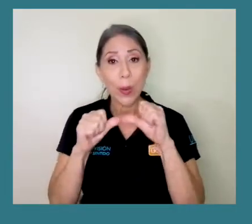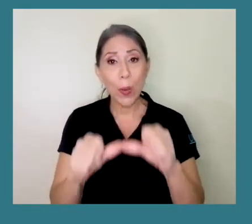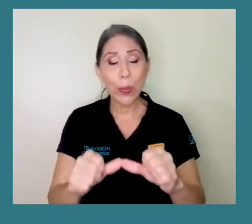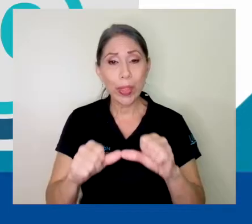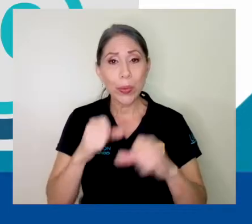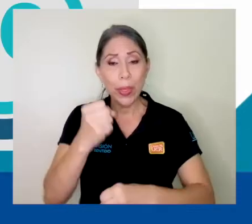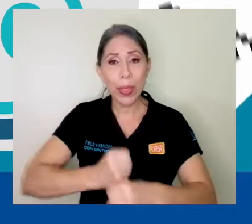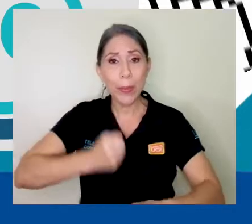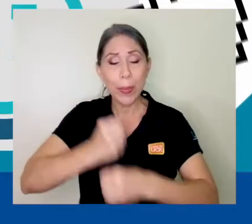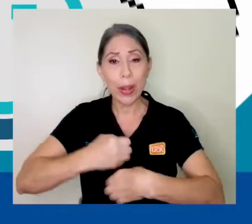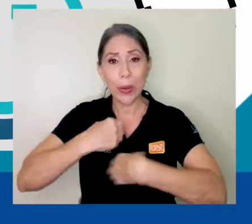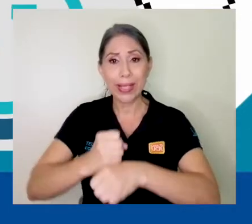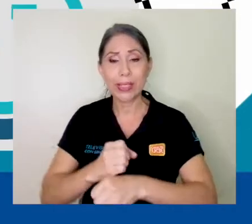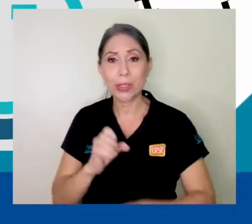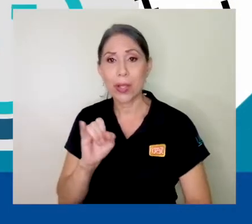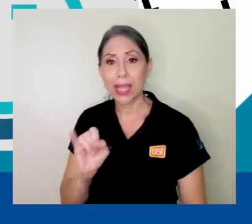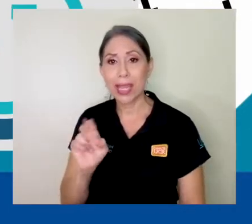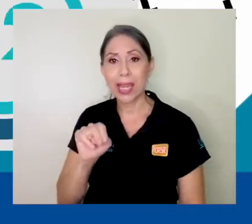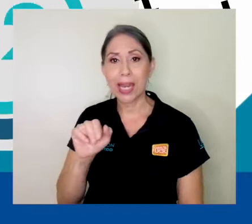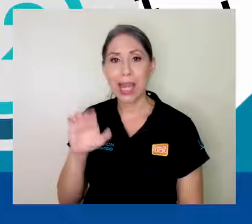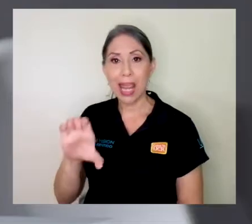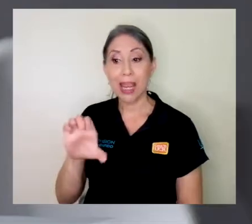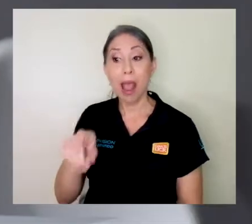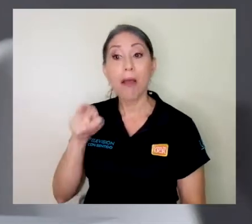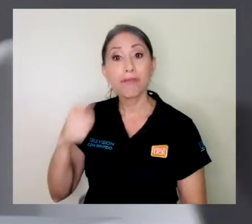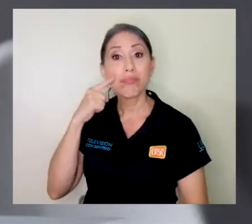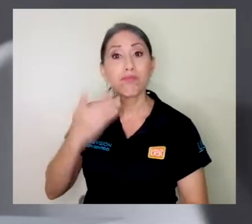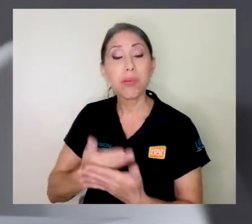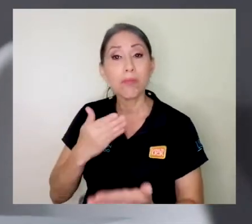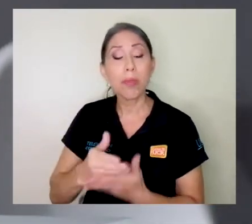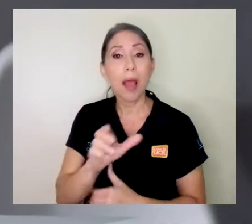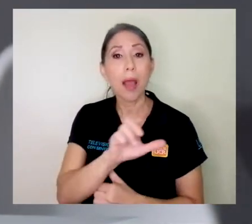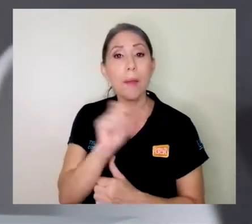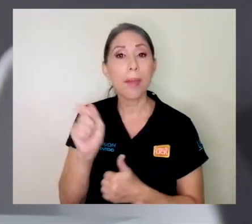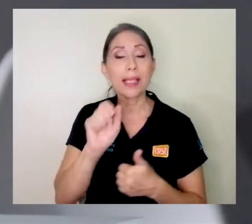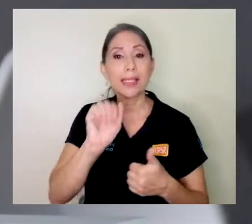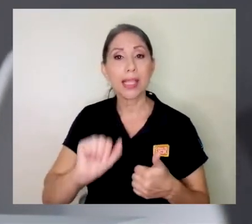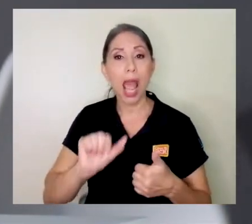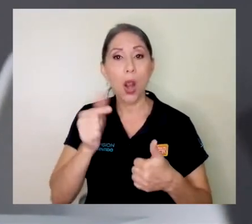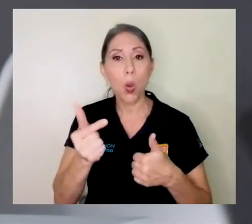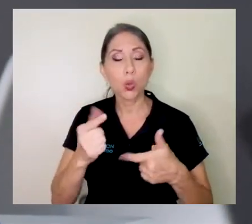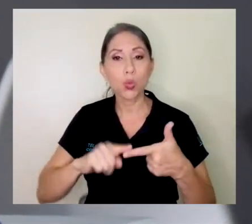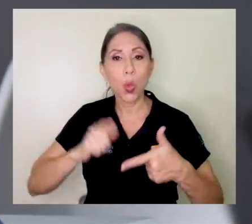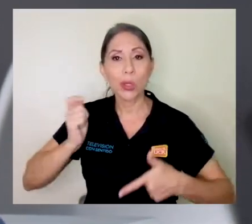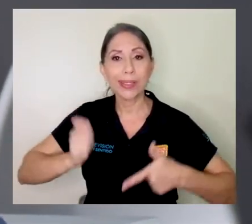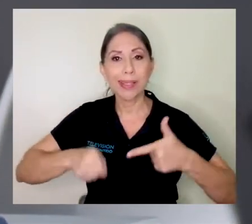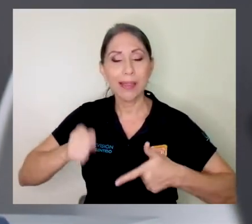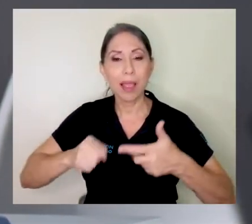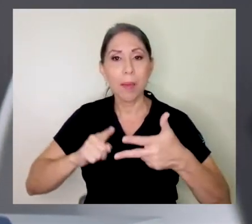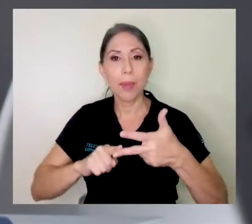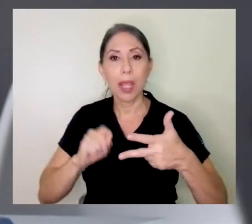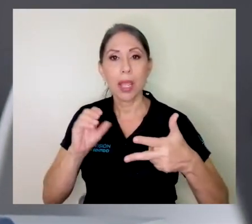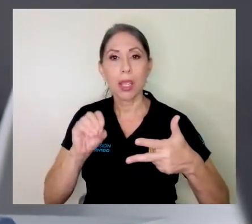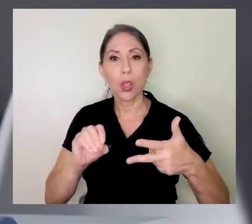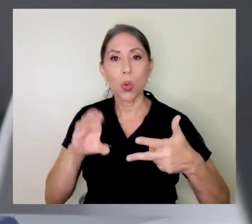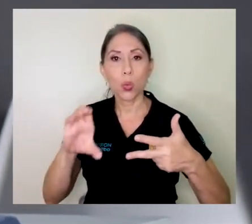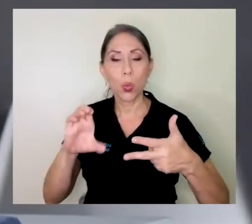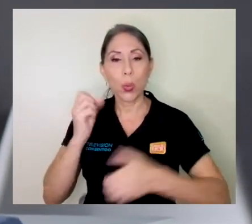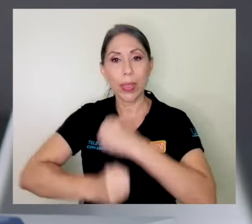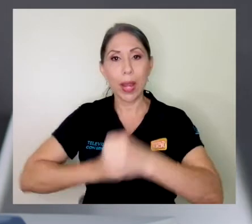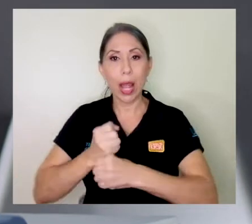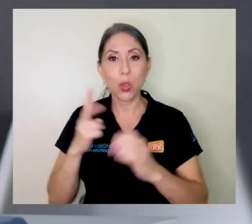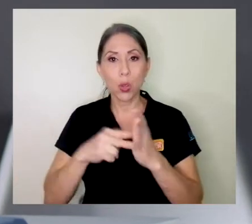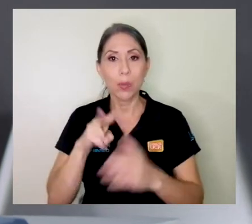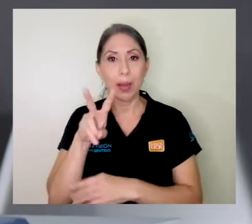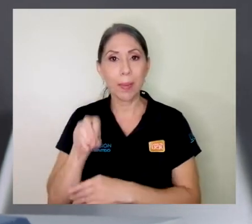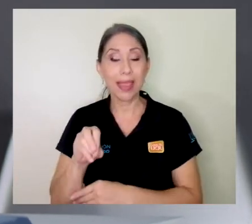empleo realizada por el INEC, la cual reveló que en los meses de agosto, septiembre y octubre del